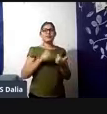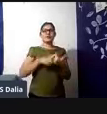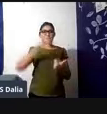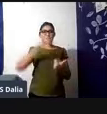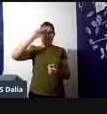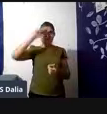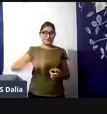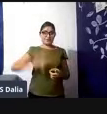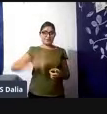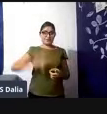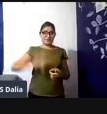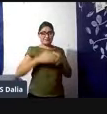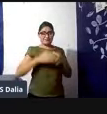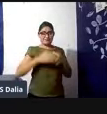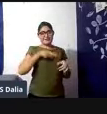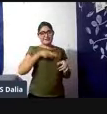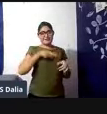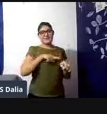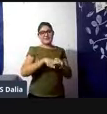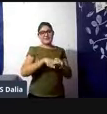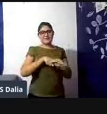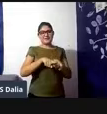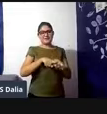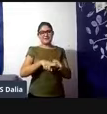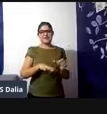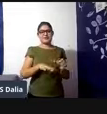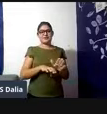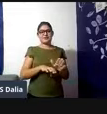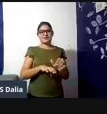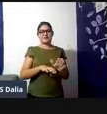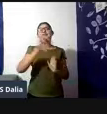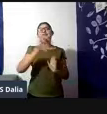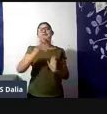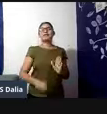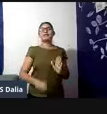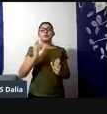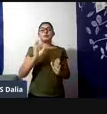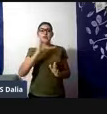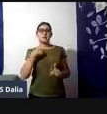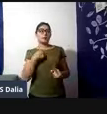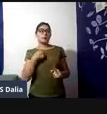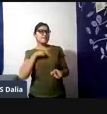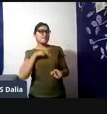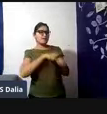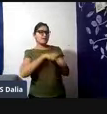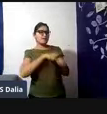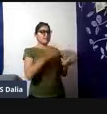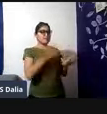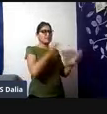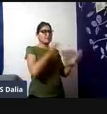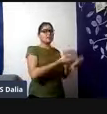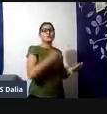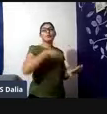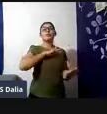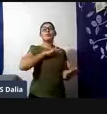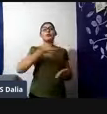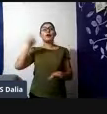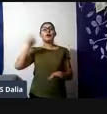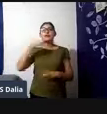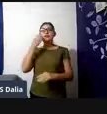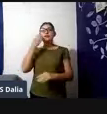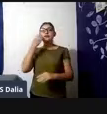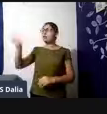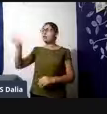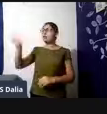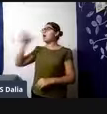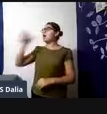no lo voy a saber si es mi hermano, no? O sea, el bully puede poner a toda la escuela en contra de esa persona, de su hermano, ¿no?